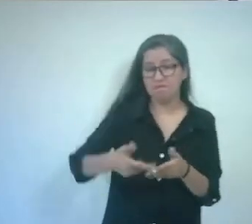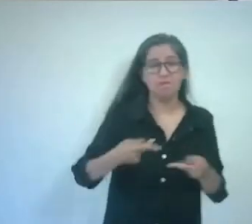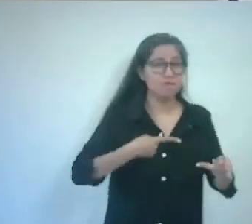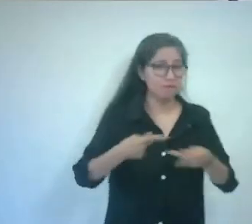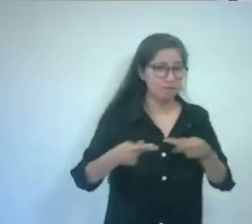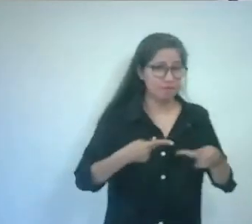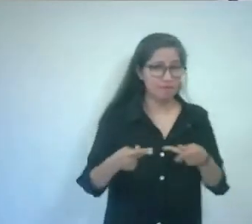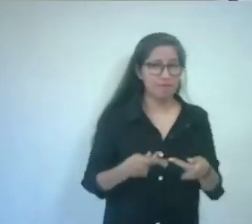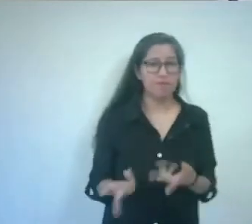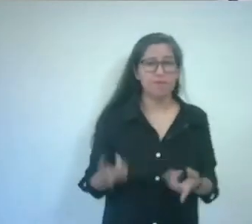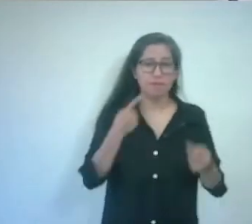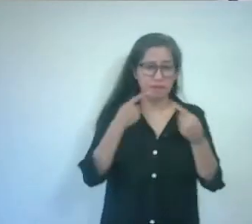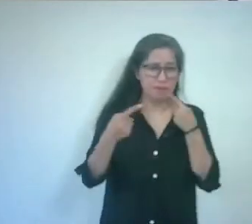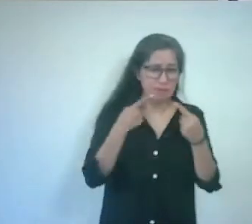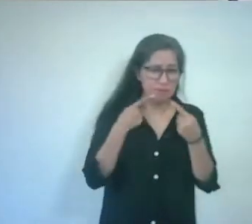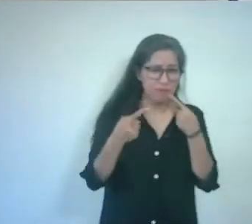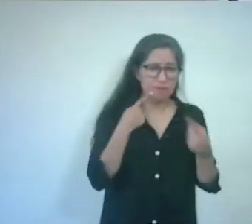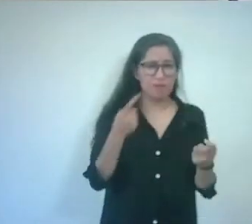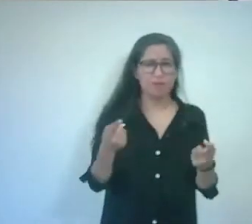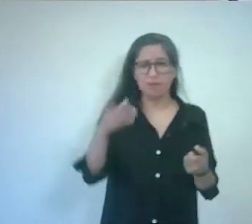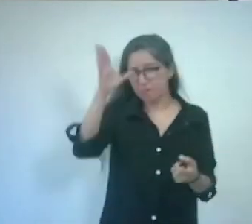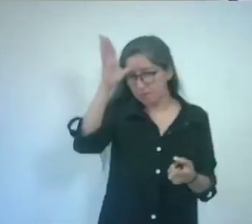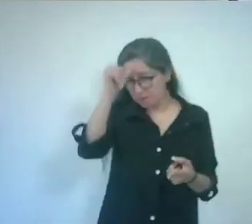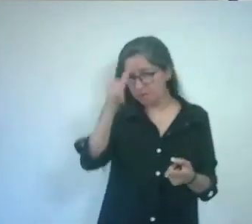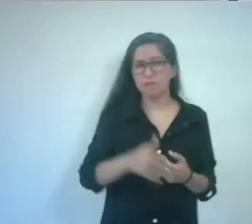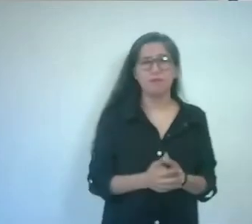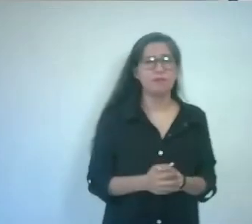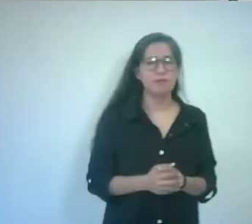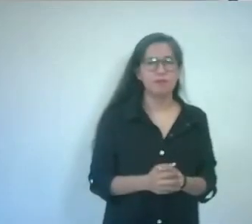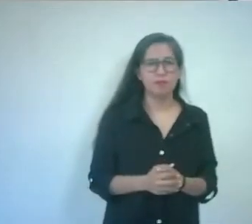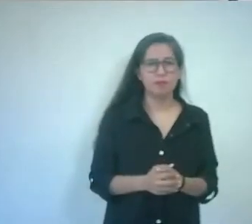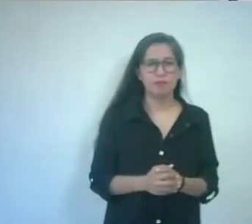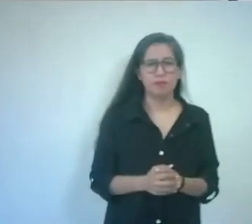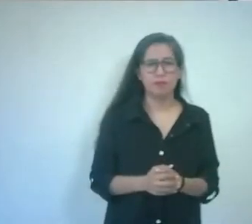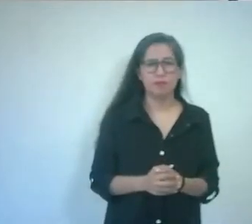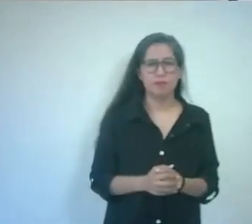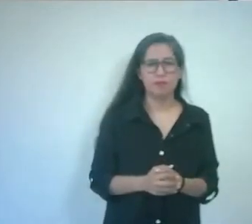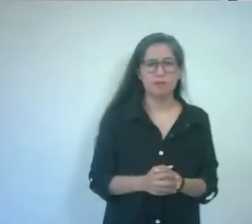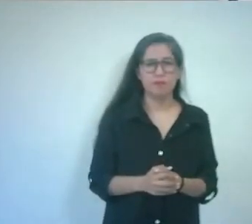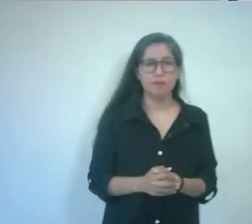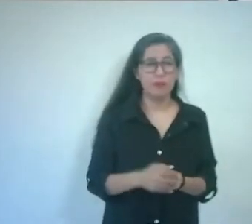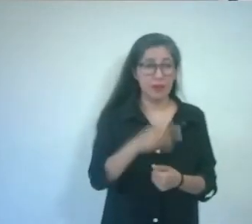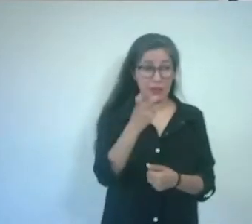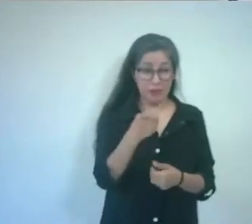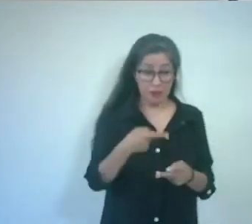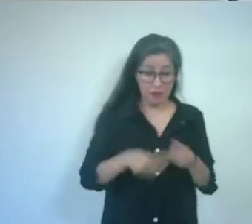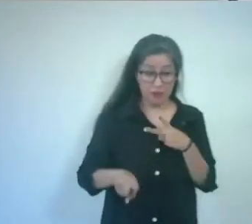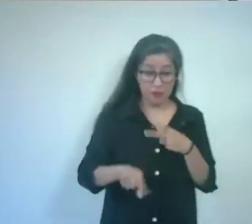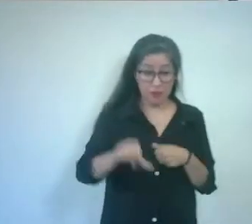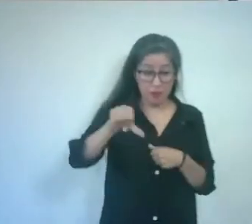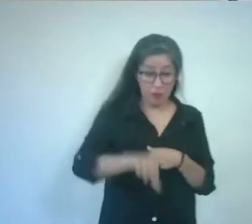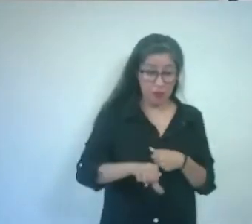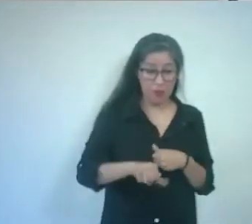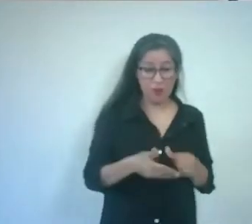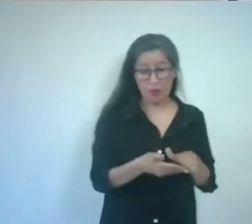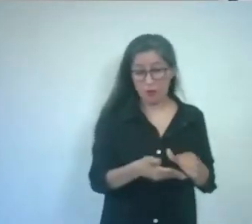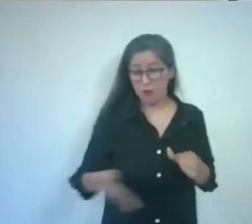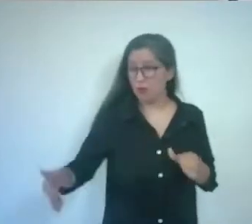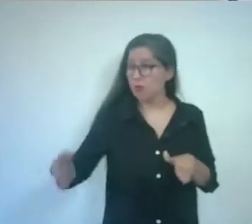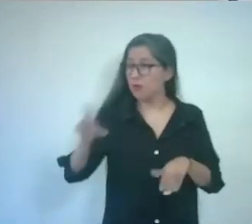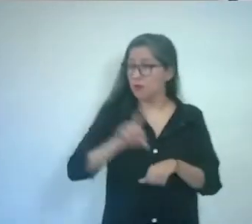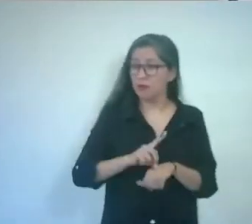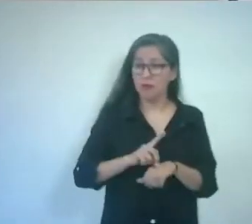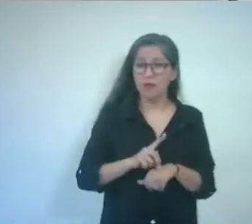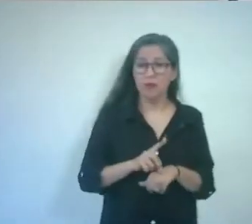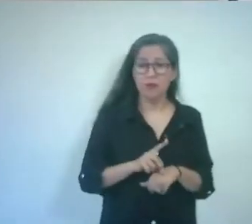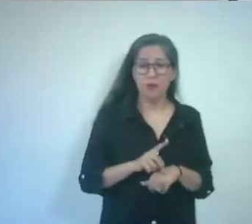construcción, de diálogo, de toma de acuerdos. Y es a partir de hoy, durante los próximos días, que veremos